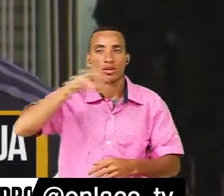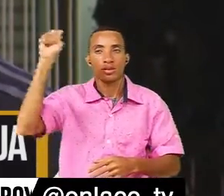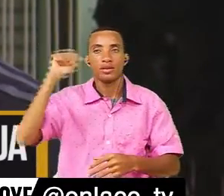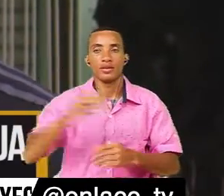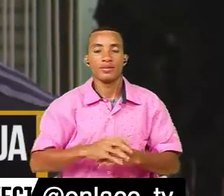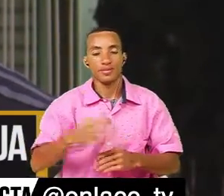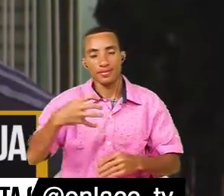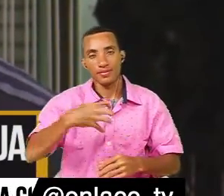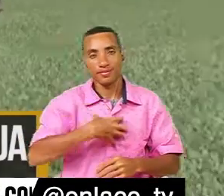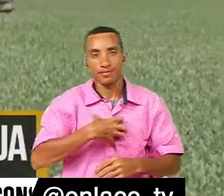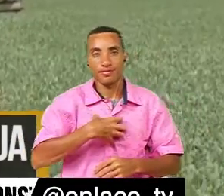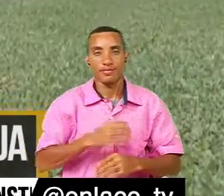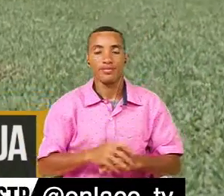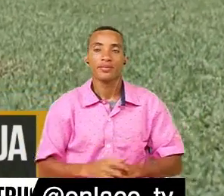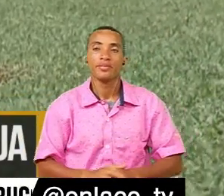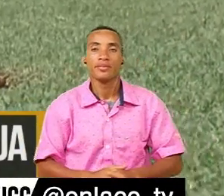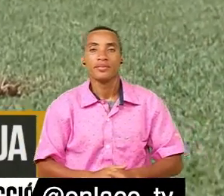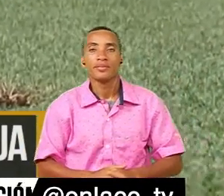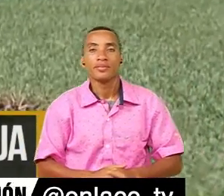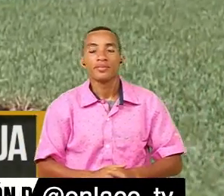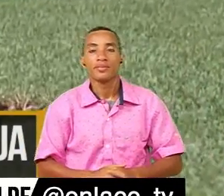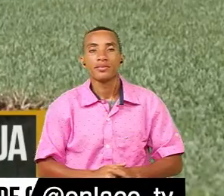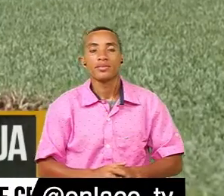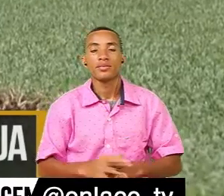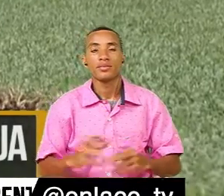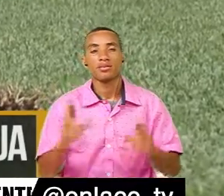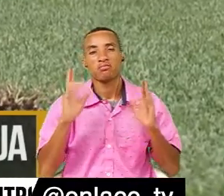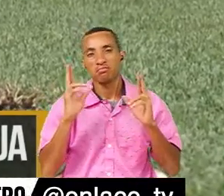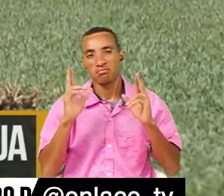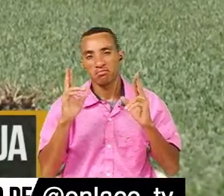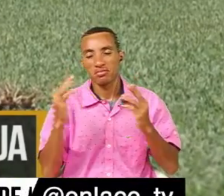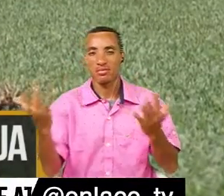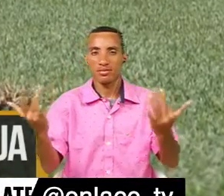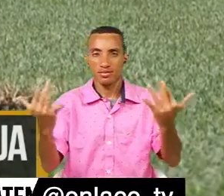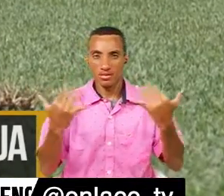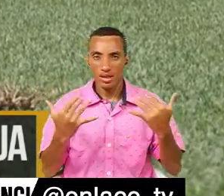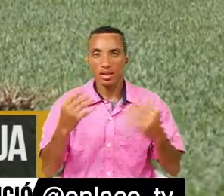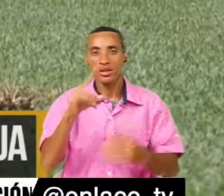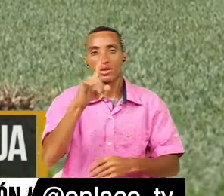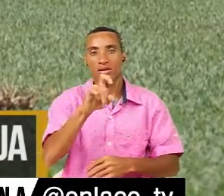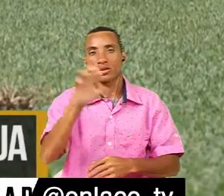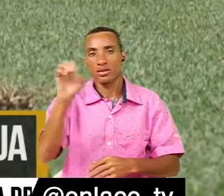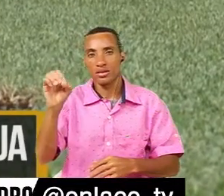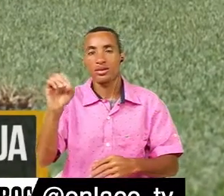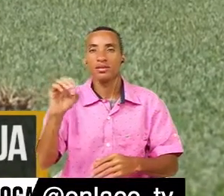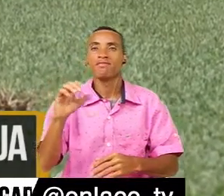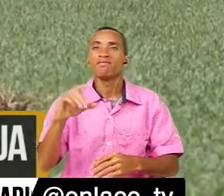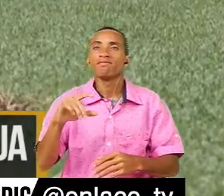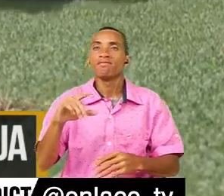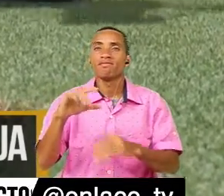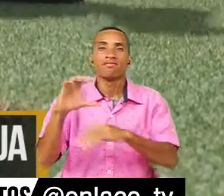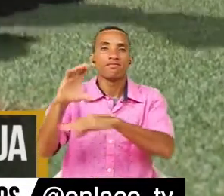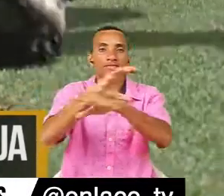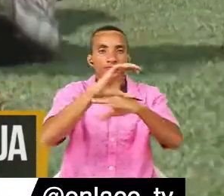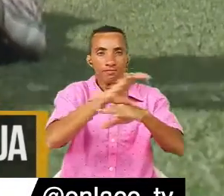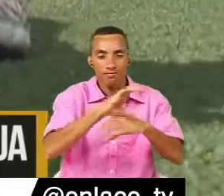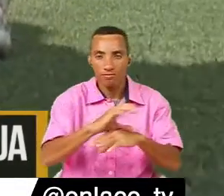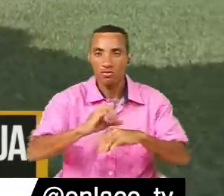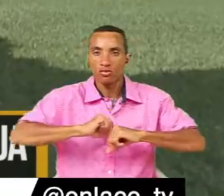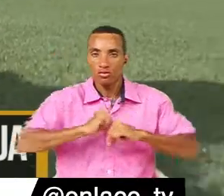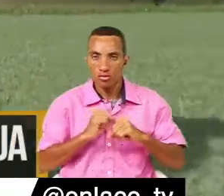campeones del Match Play. Se espera la asistencia masiva de por lo menos 60 golfistas de diferentes ciudades del país como Bucaramanga y Bogotá